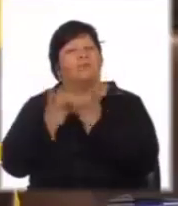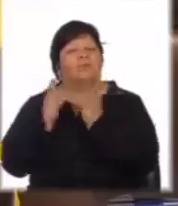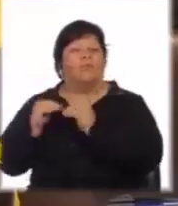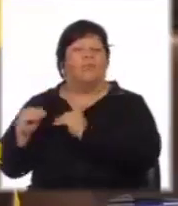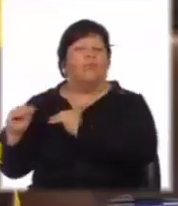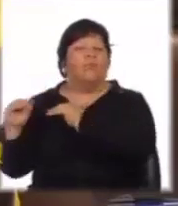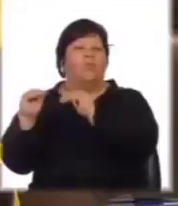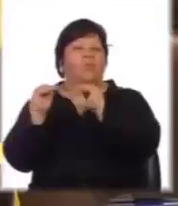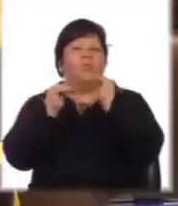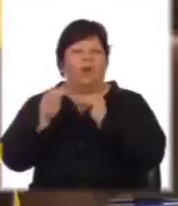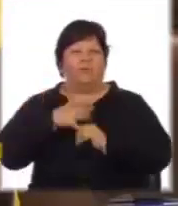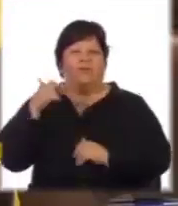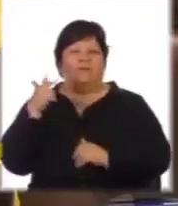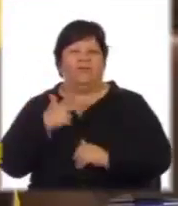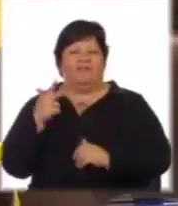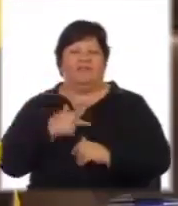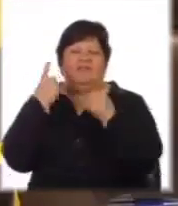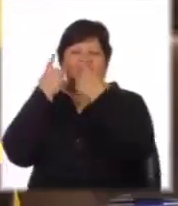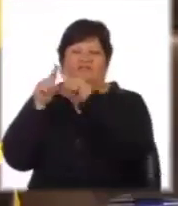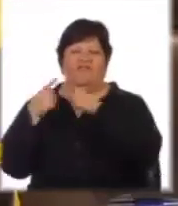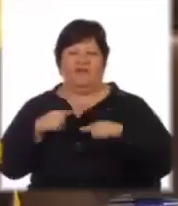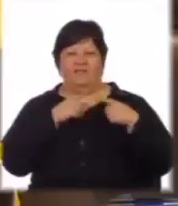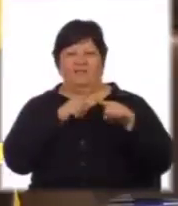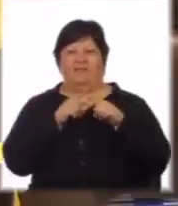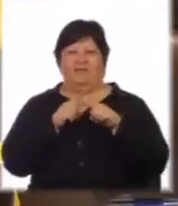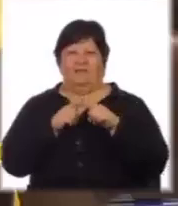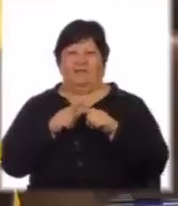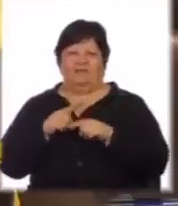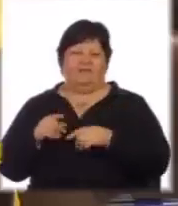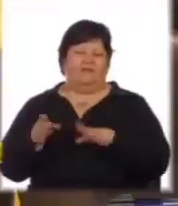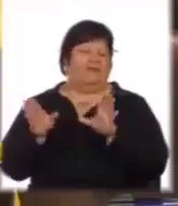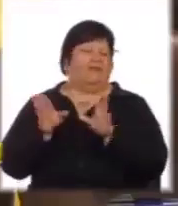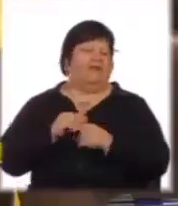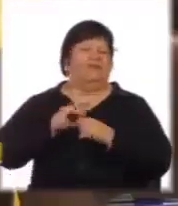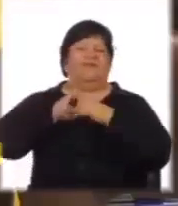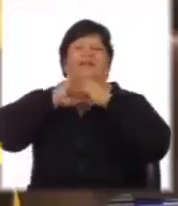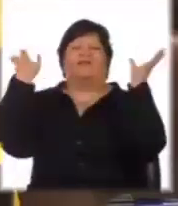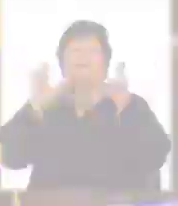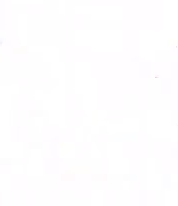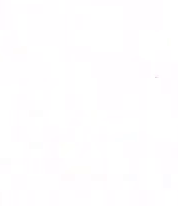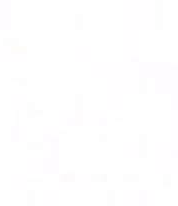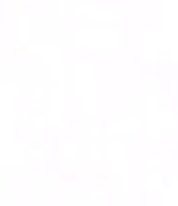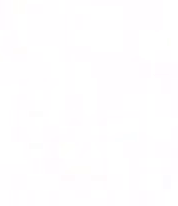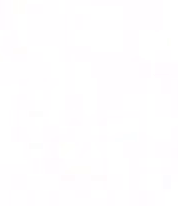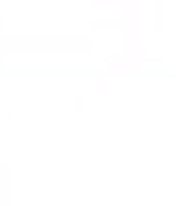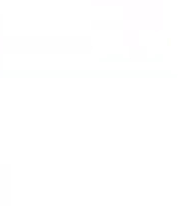iguales, humanamente diferentes y totalmente libres. Muchas gracias.